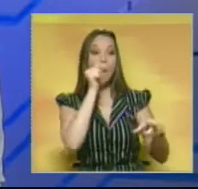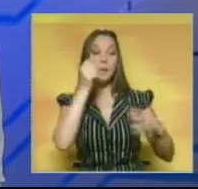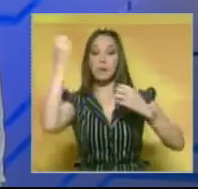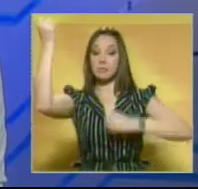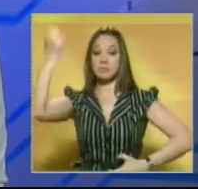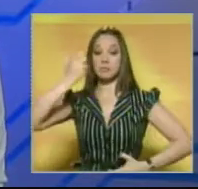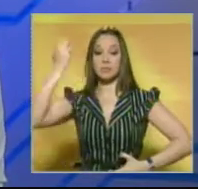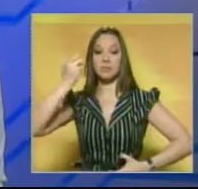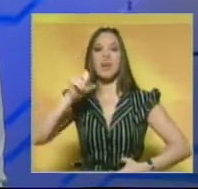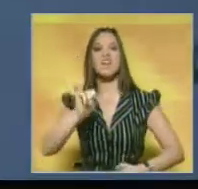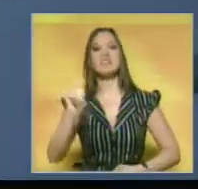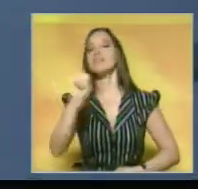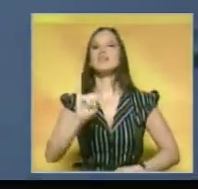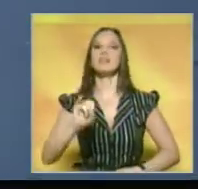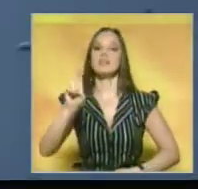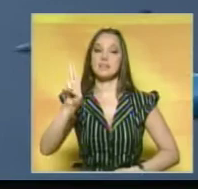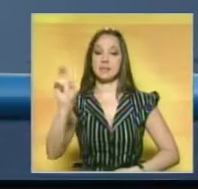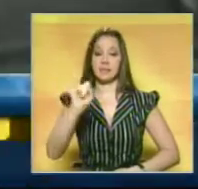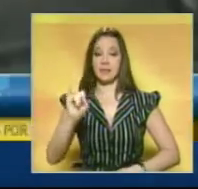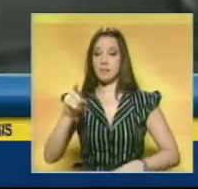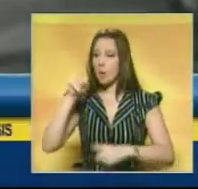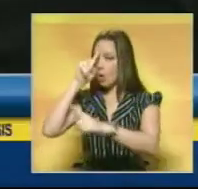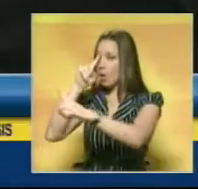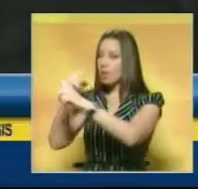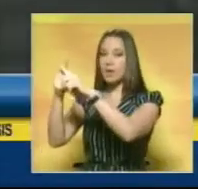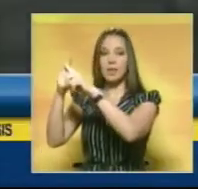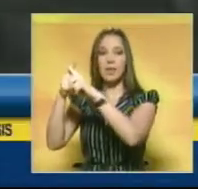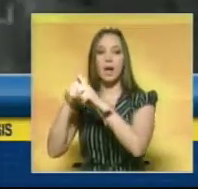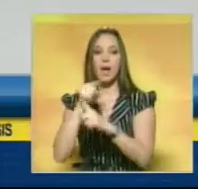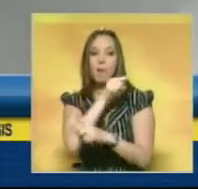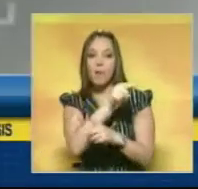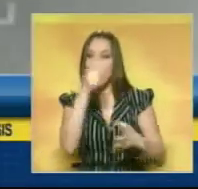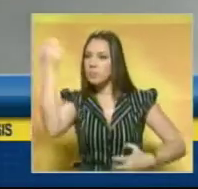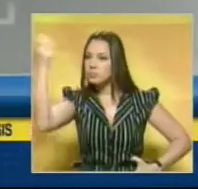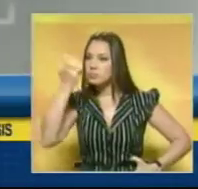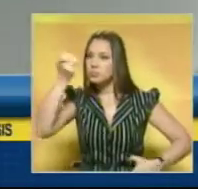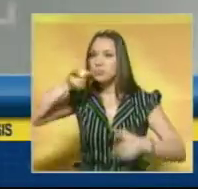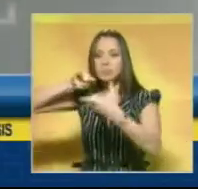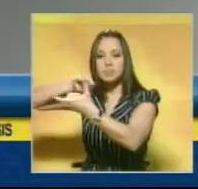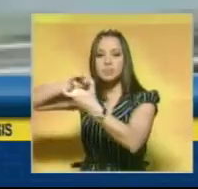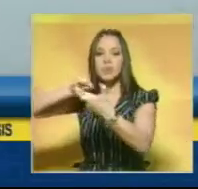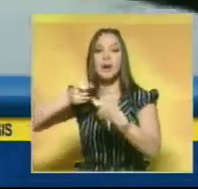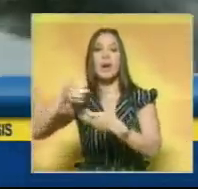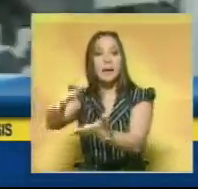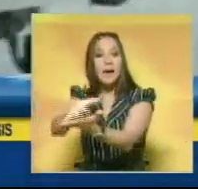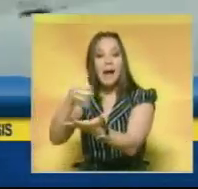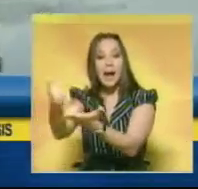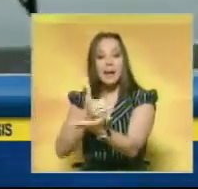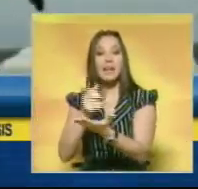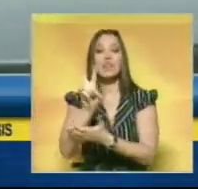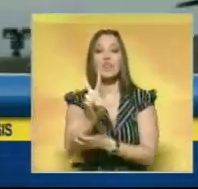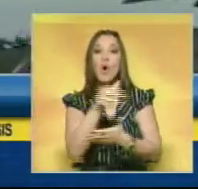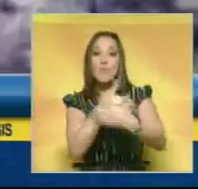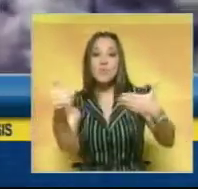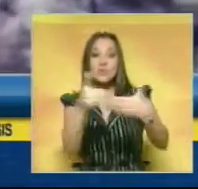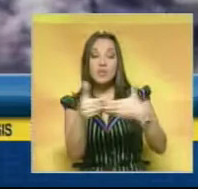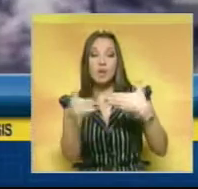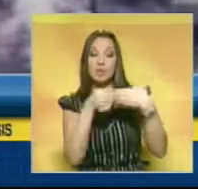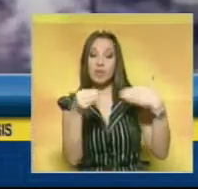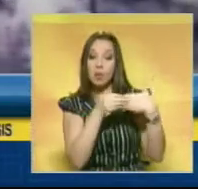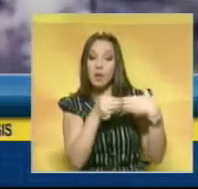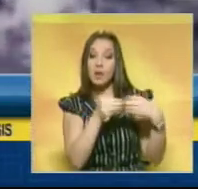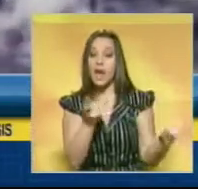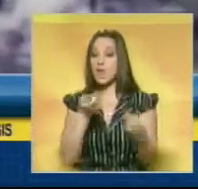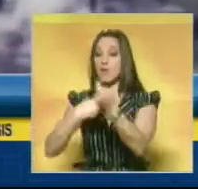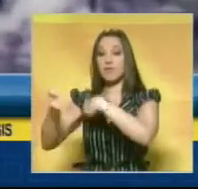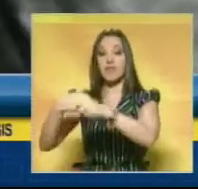remotas en el este de Siria. Los objetivos estaban siendo utilizados por los yihadistas para obtener más de $2 millones diarios en ingresos, con la